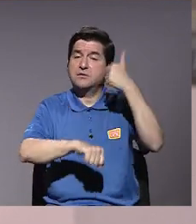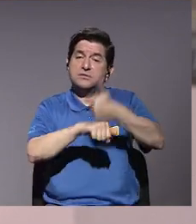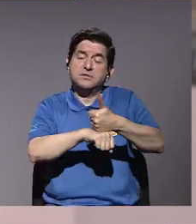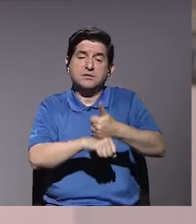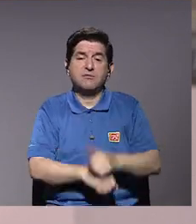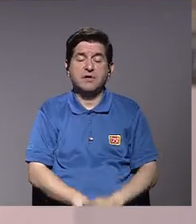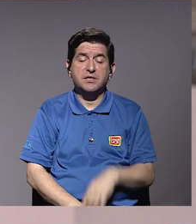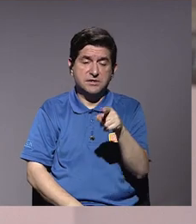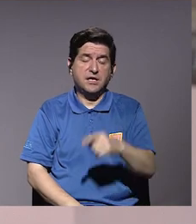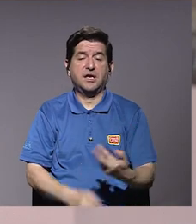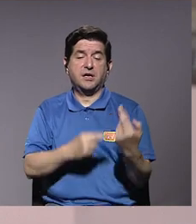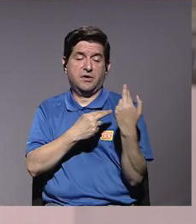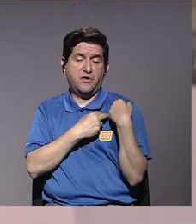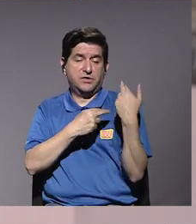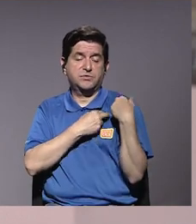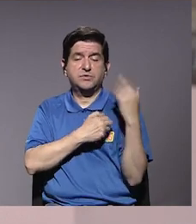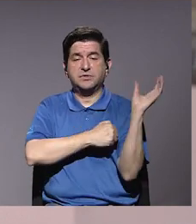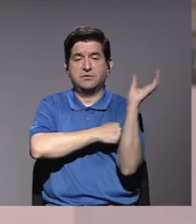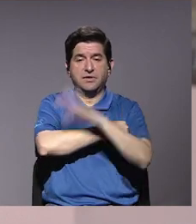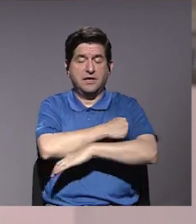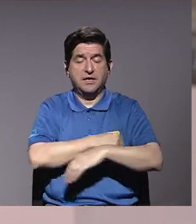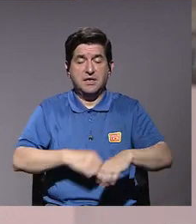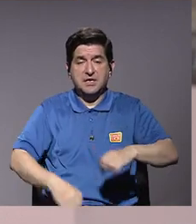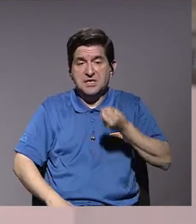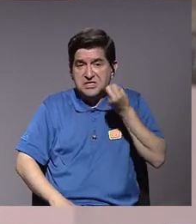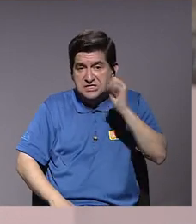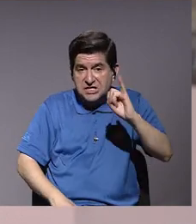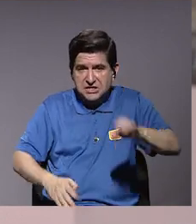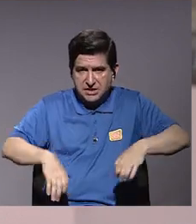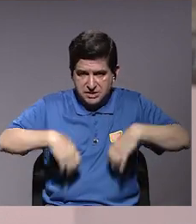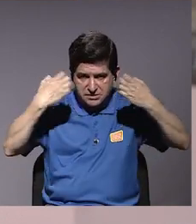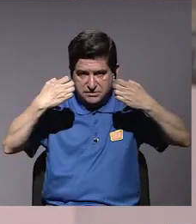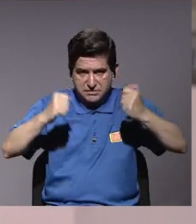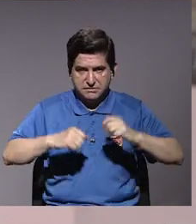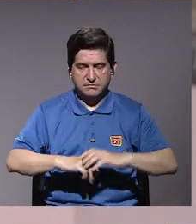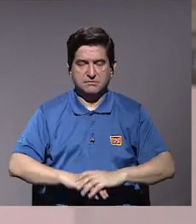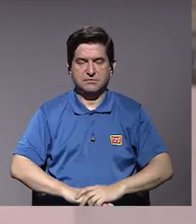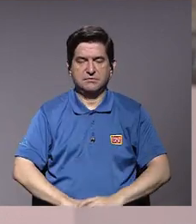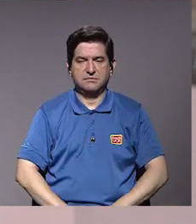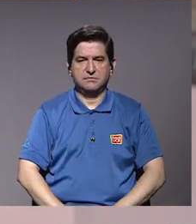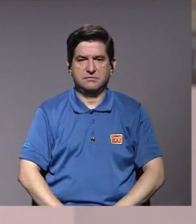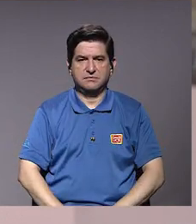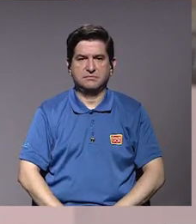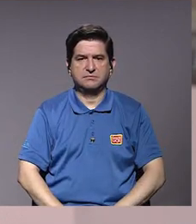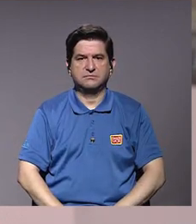procedimiento administrativo se establezcan las responsabilidades del caso, si es que existieran.